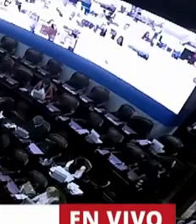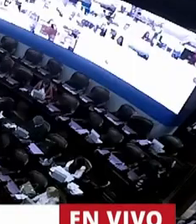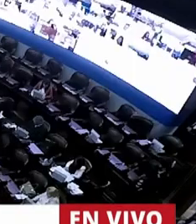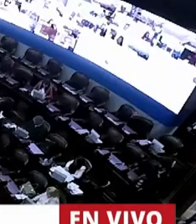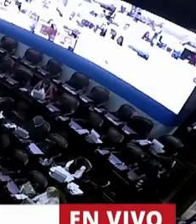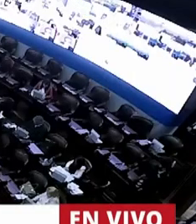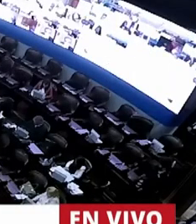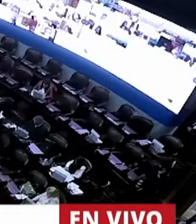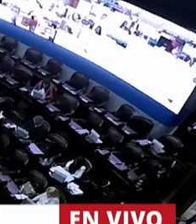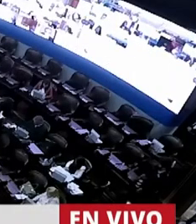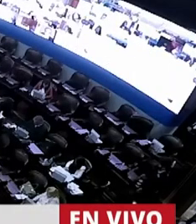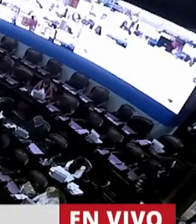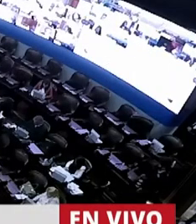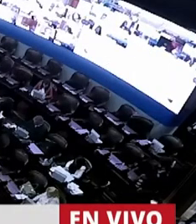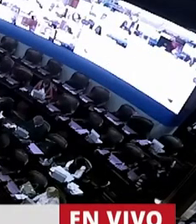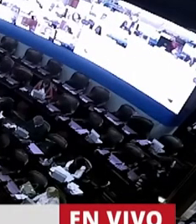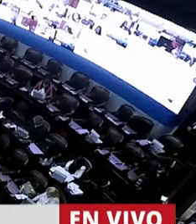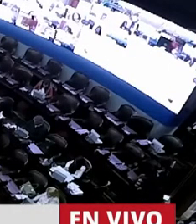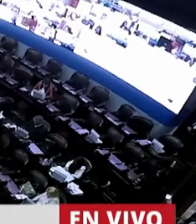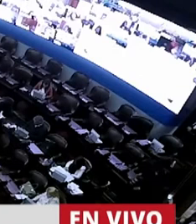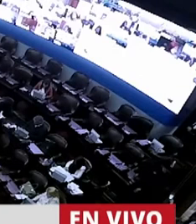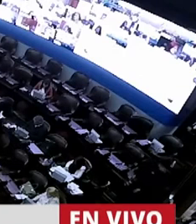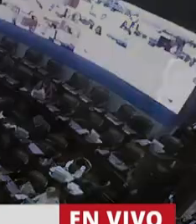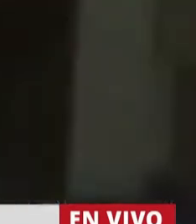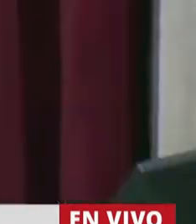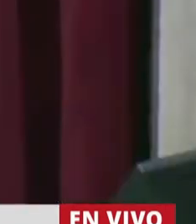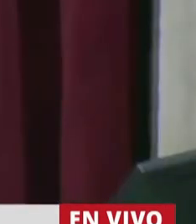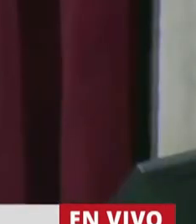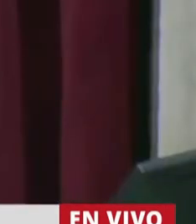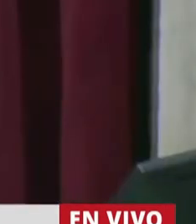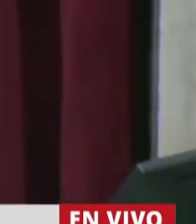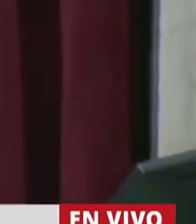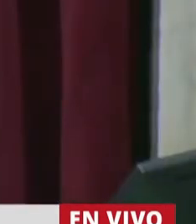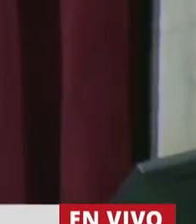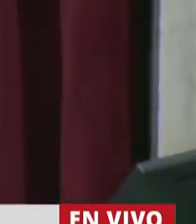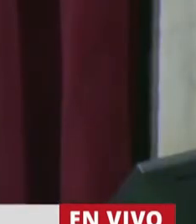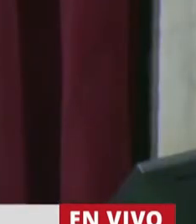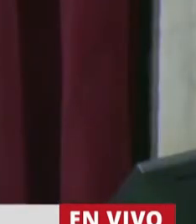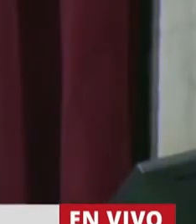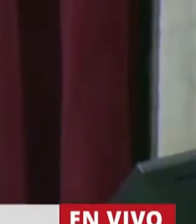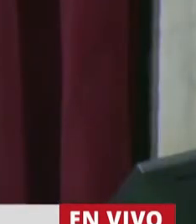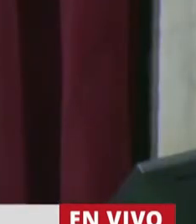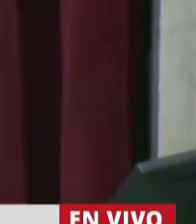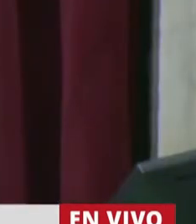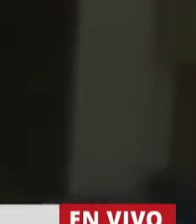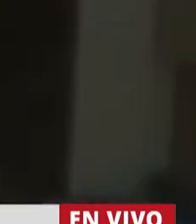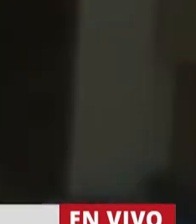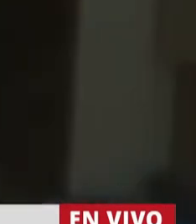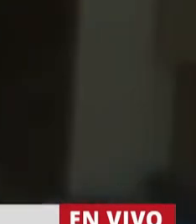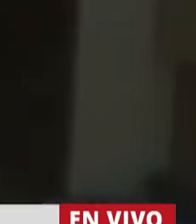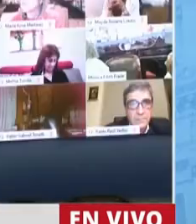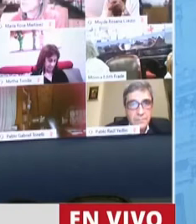Gracias, presidente. La verdad que hoy estemos transformando en ley esta media